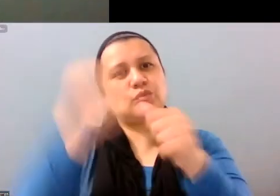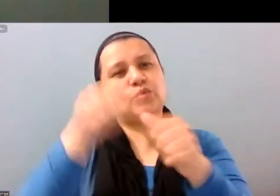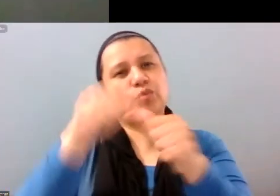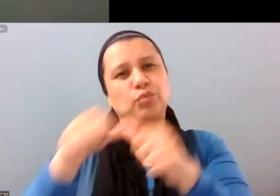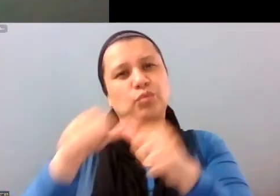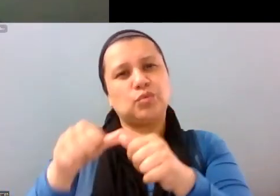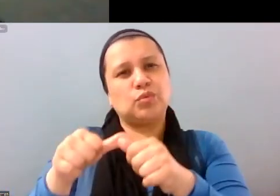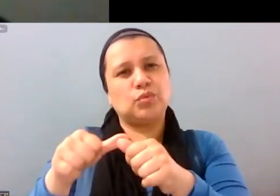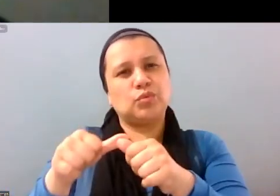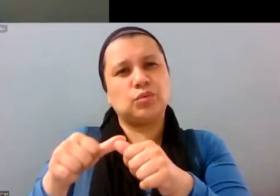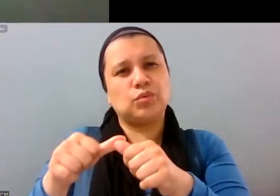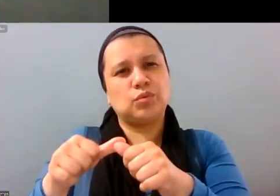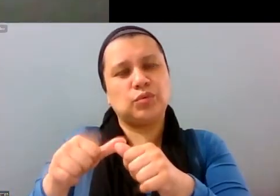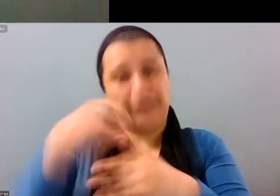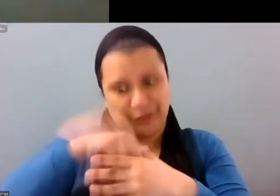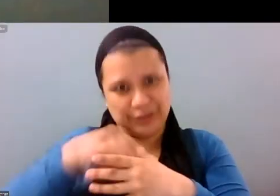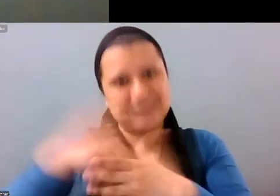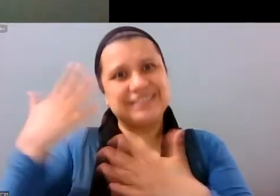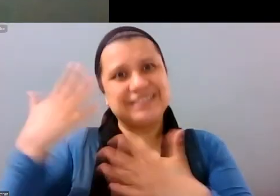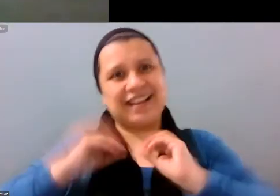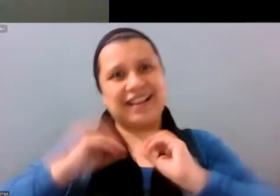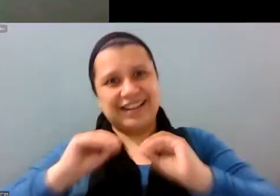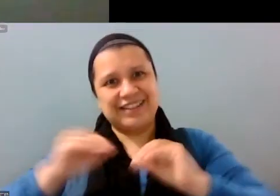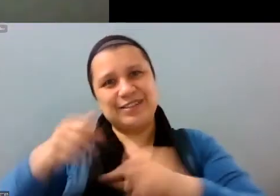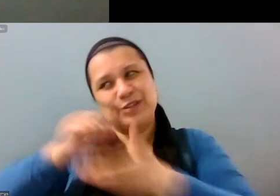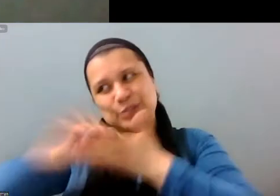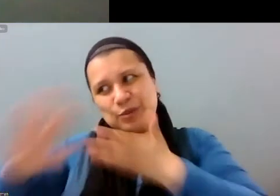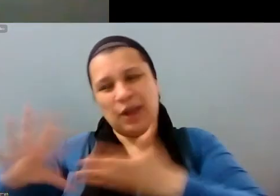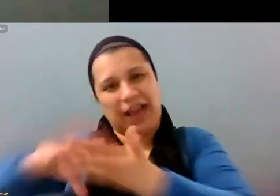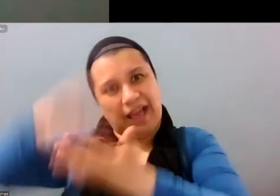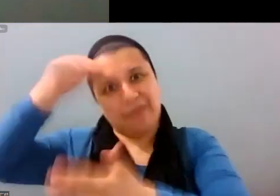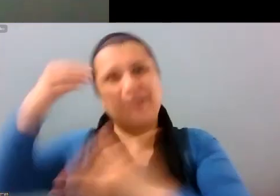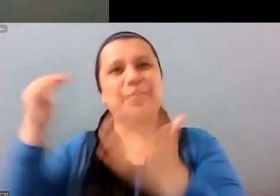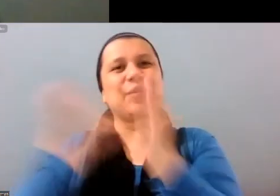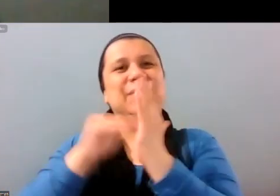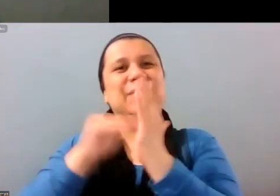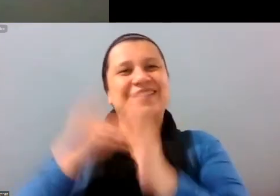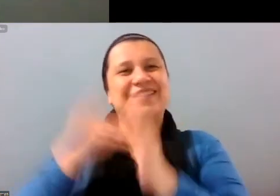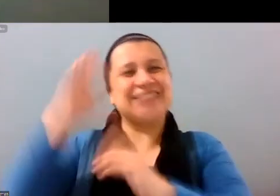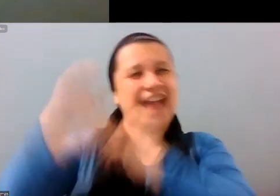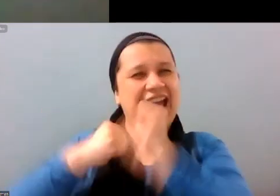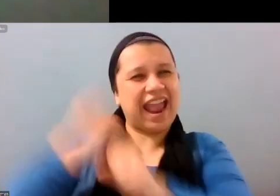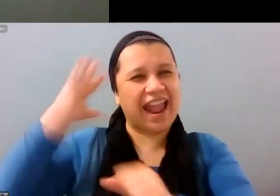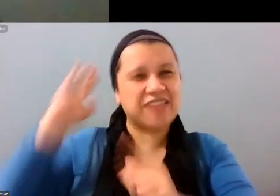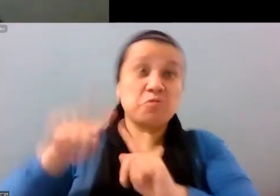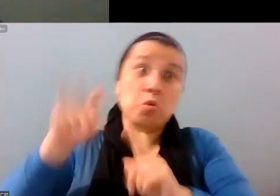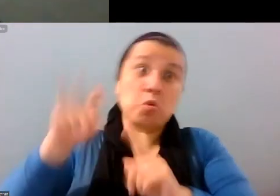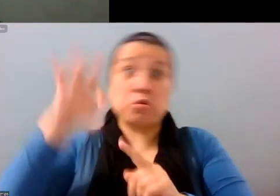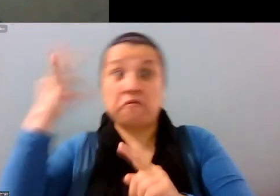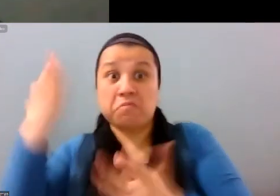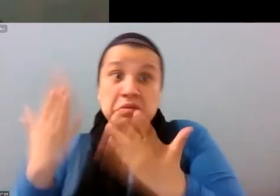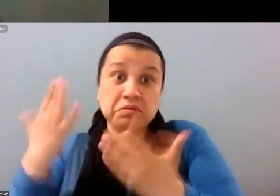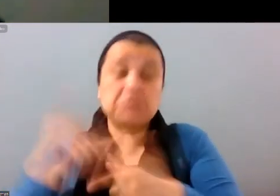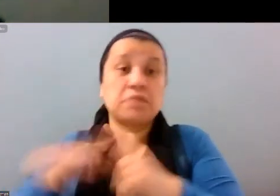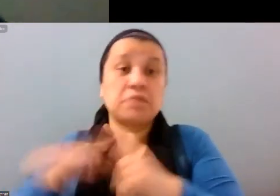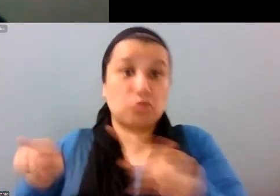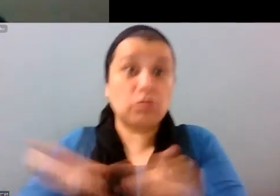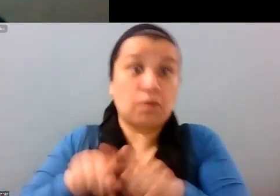los contenidos que vimos nosotros cuando estuvimos en la escuela ahora a través de los años ¿verdad? tal vez de otra manera pero todos tuvimos un